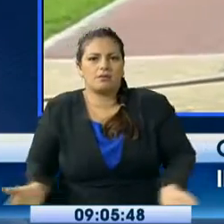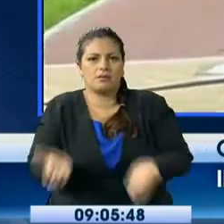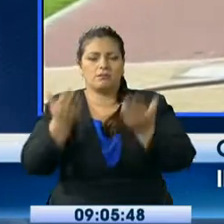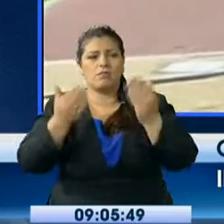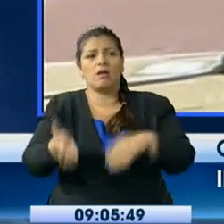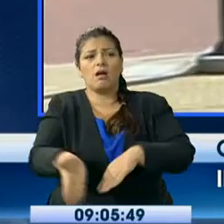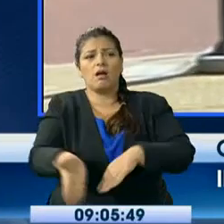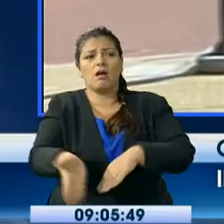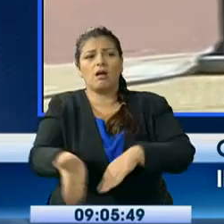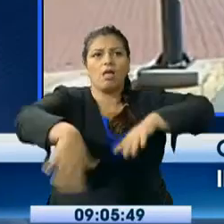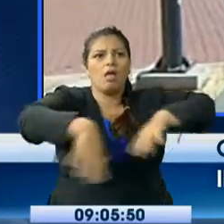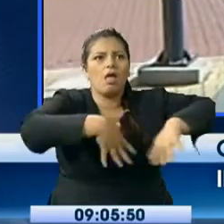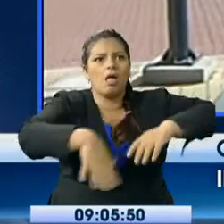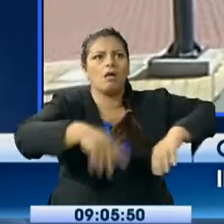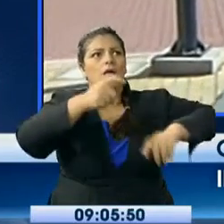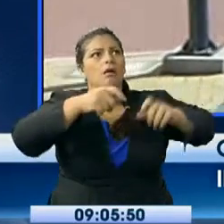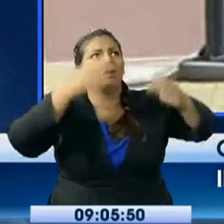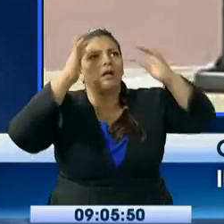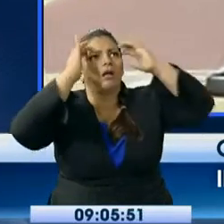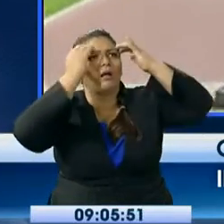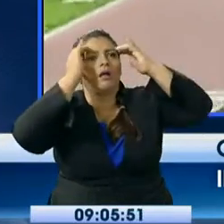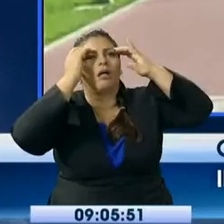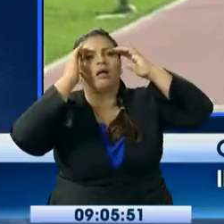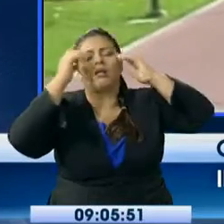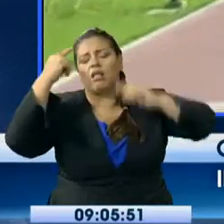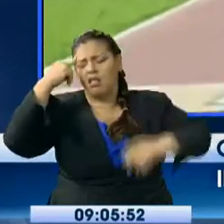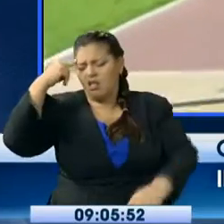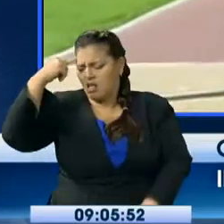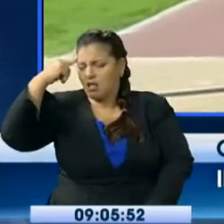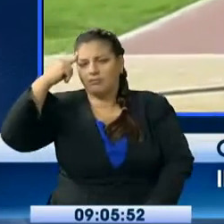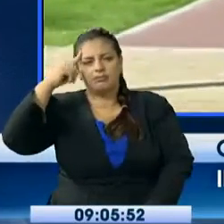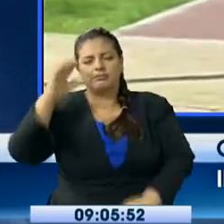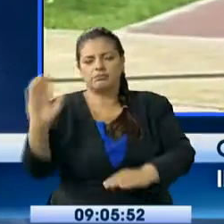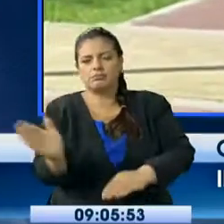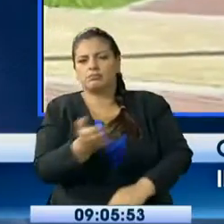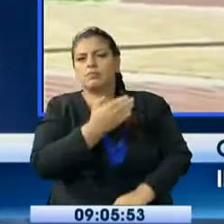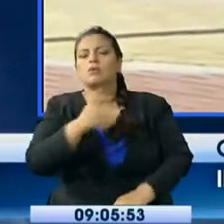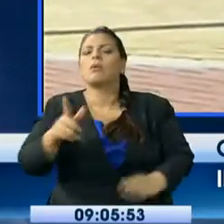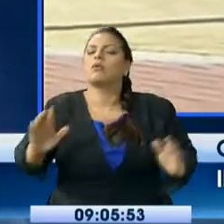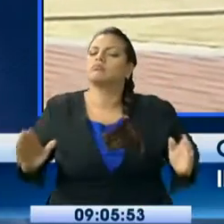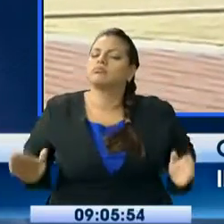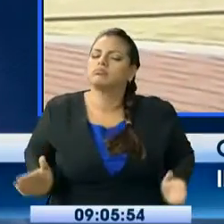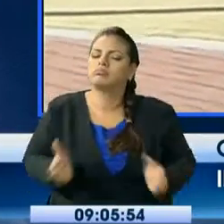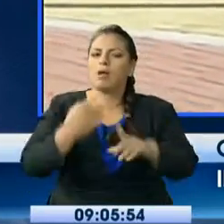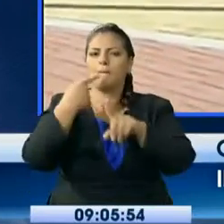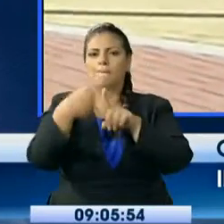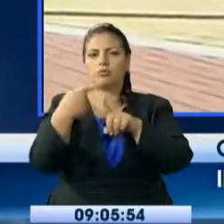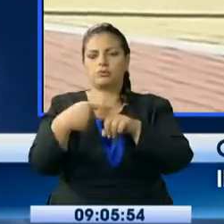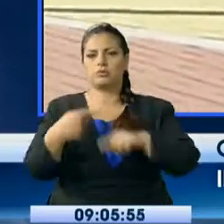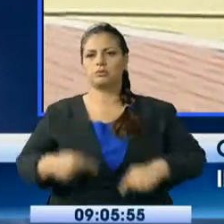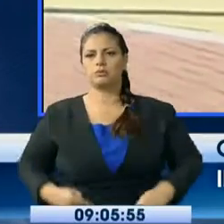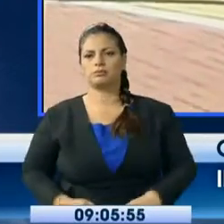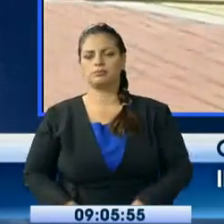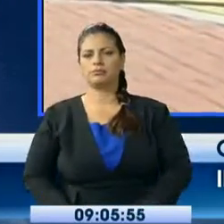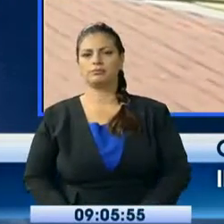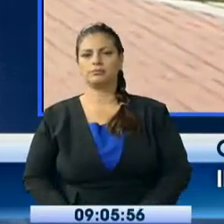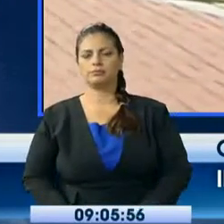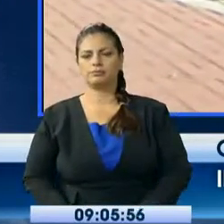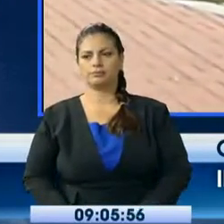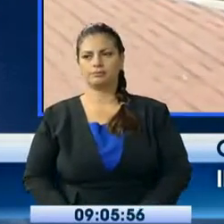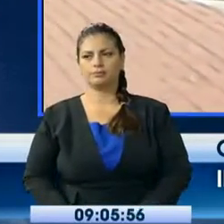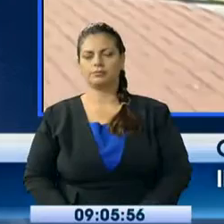empiezan, actividades. Perfecto. No digamos clases, pero sí actividades. Correcto. Enrique, en el Vicente Rocafuerte todos los cursos están